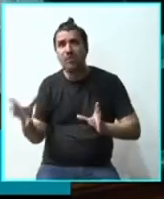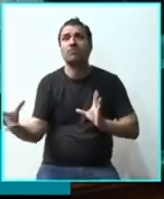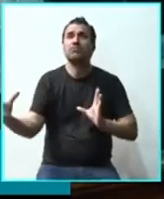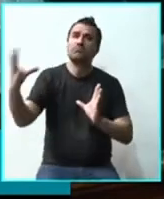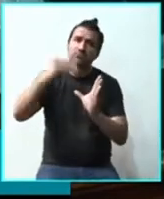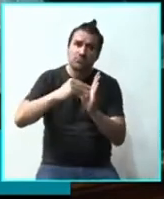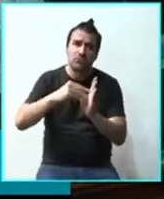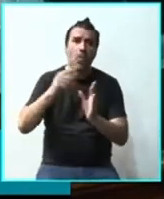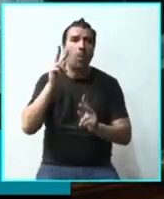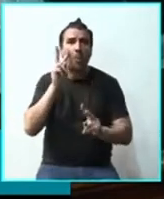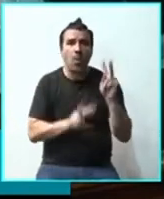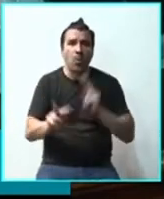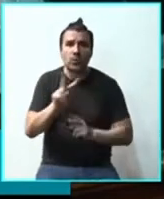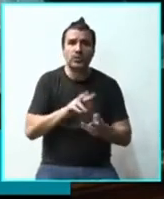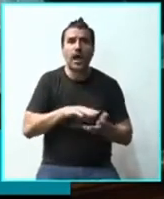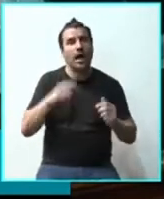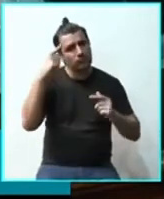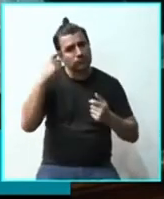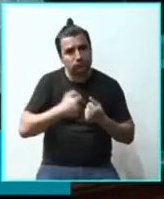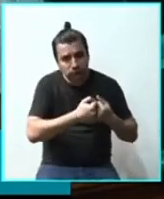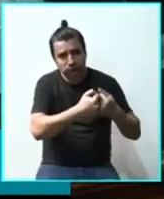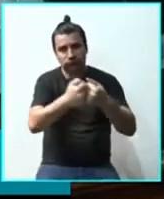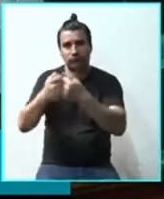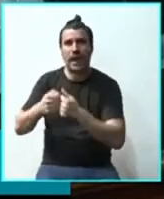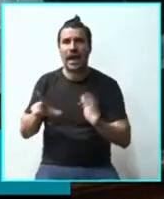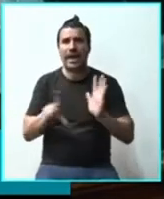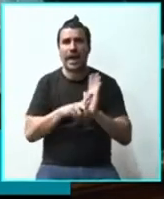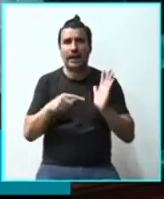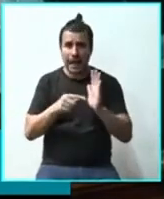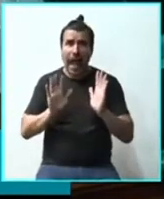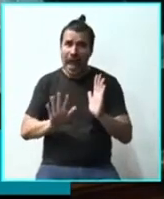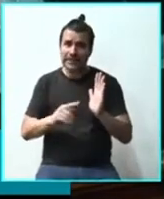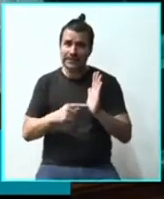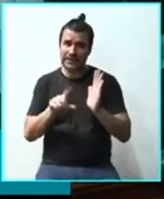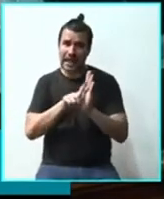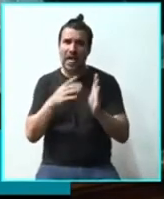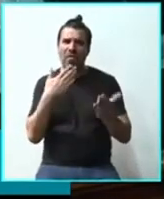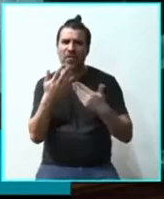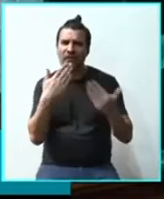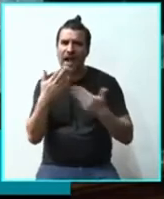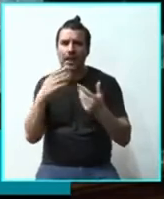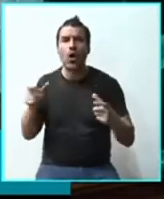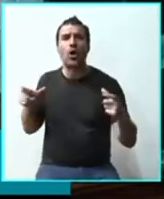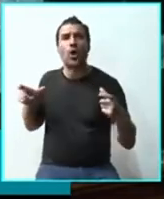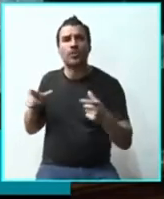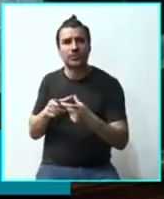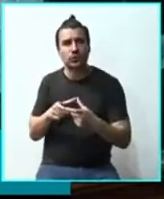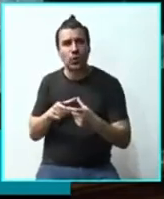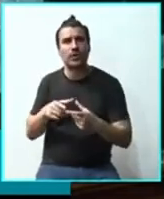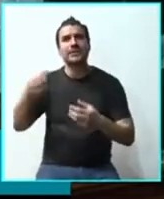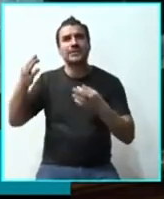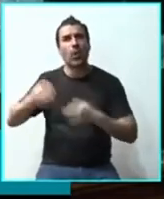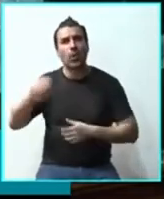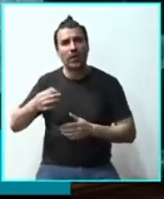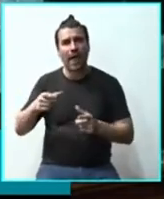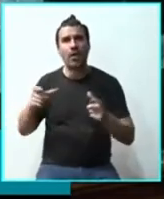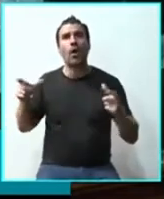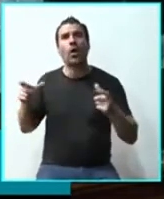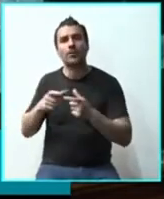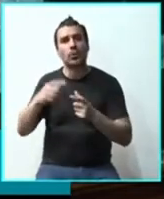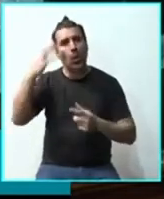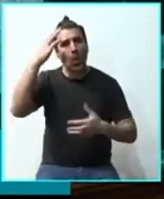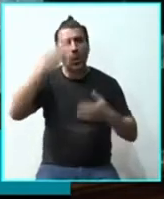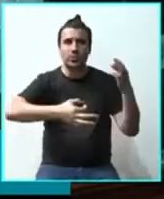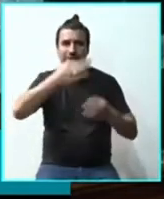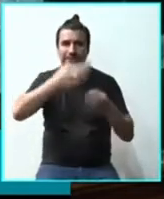ceder algo. Bueno, eso es lo que había en esa ley y el debate, tanto en la comisión de seguridad como en la de justicia,